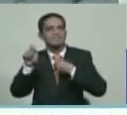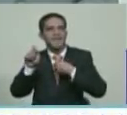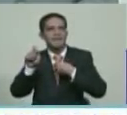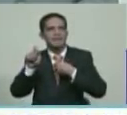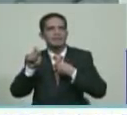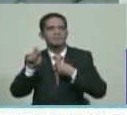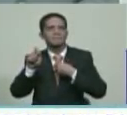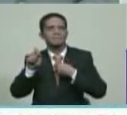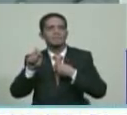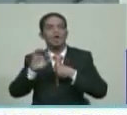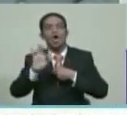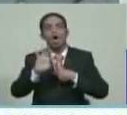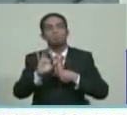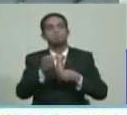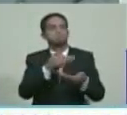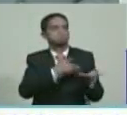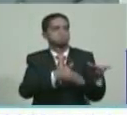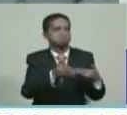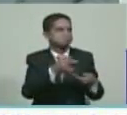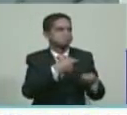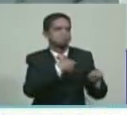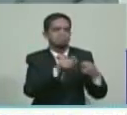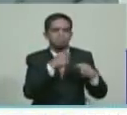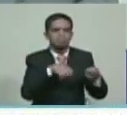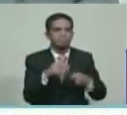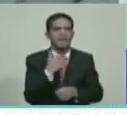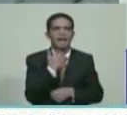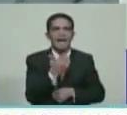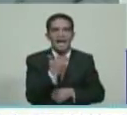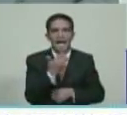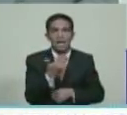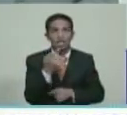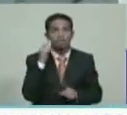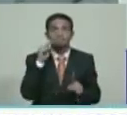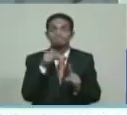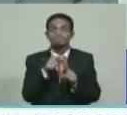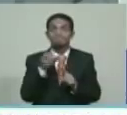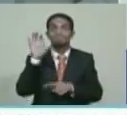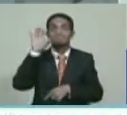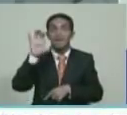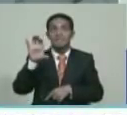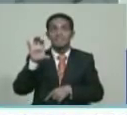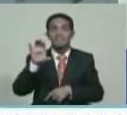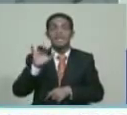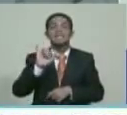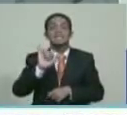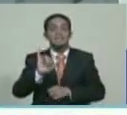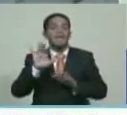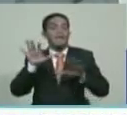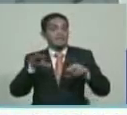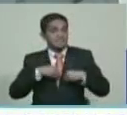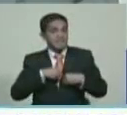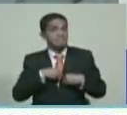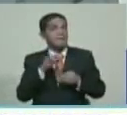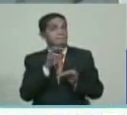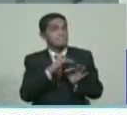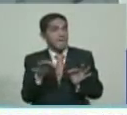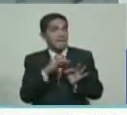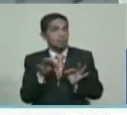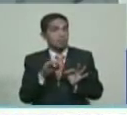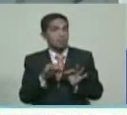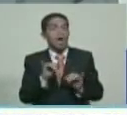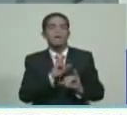comercializar algún producto para el país acepta y que acepte el pago en petro estamos ya